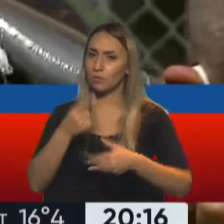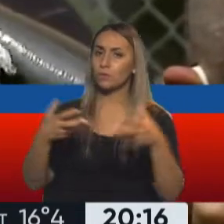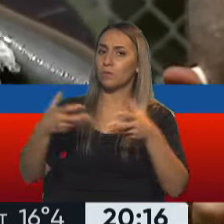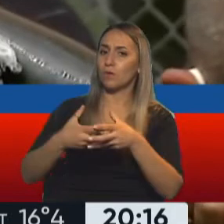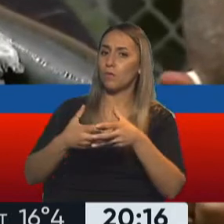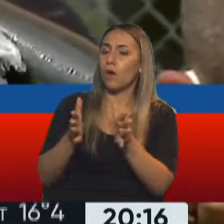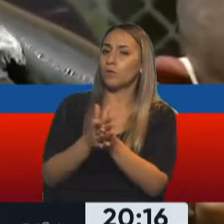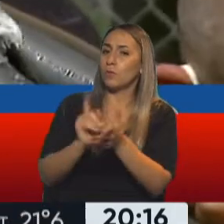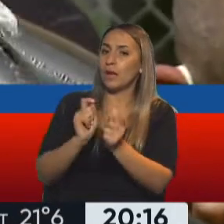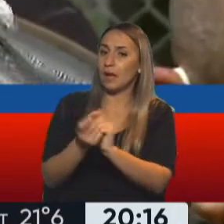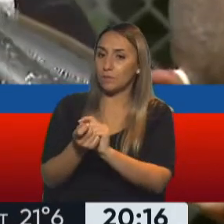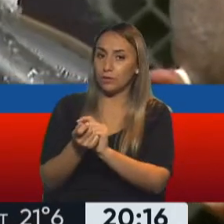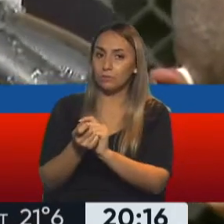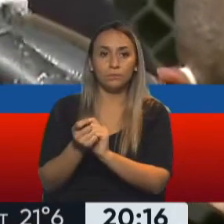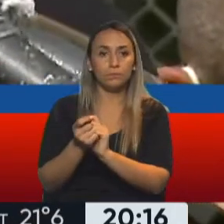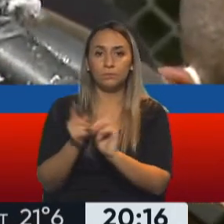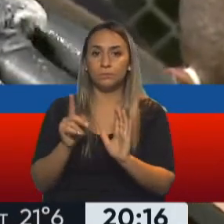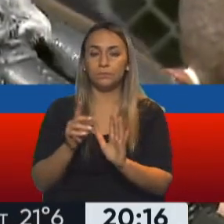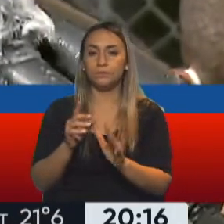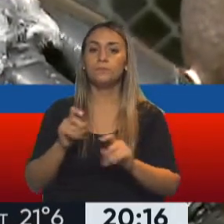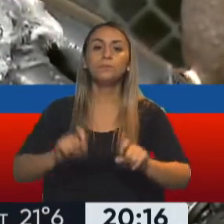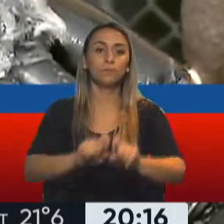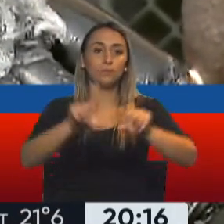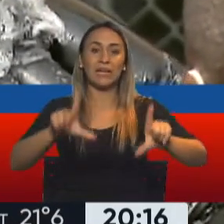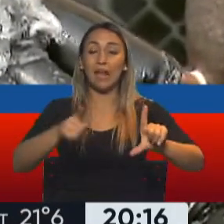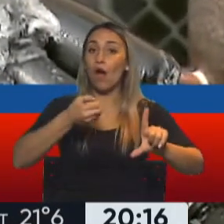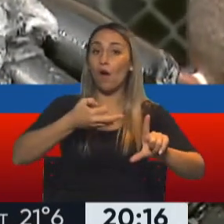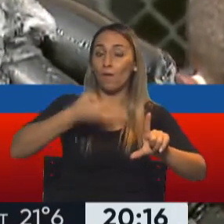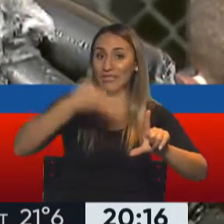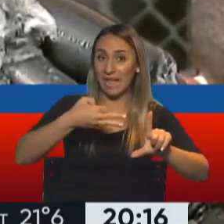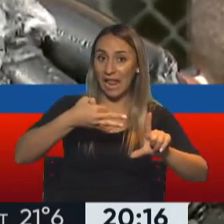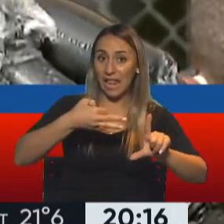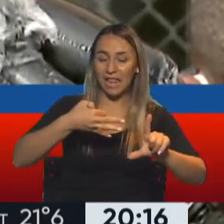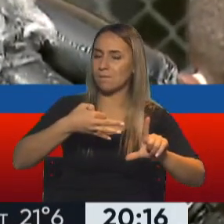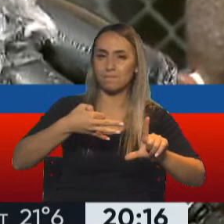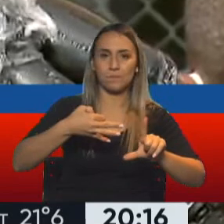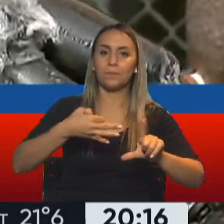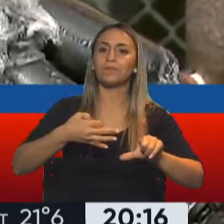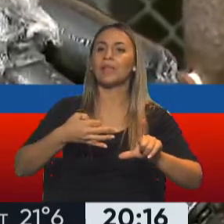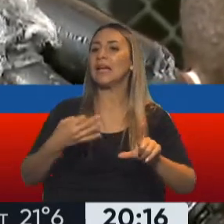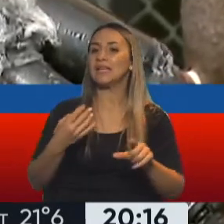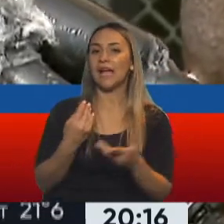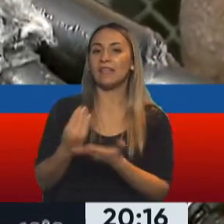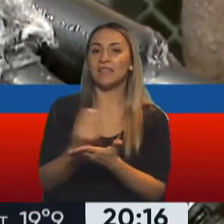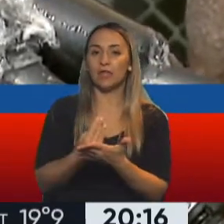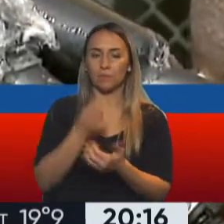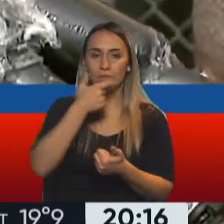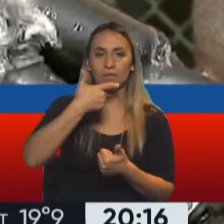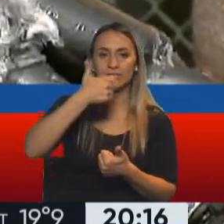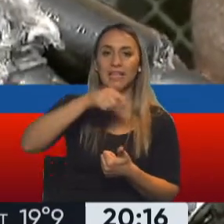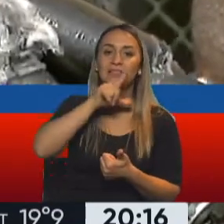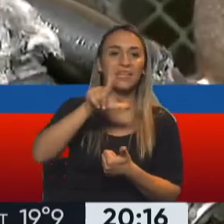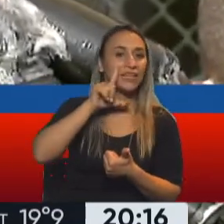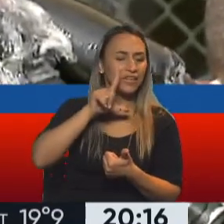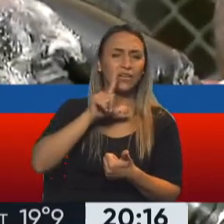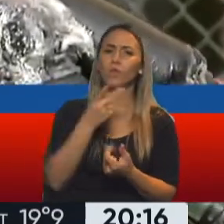juntos por el cambio no desde su página oficial de coalición más bien los diferentes candidatos al xanthi le ha hecho una